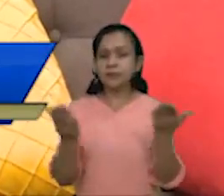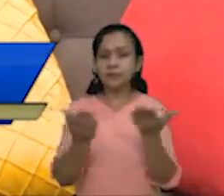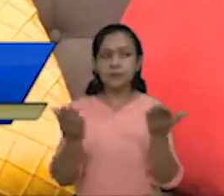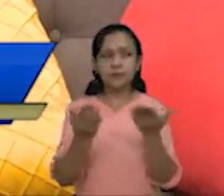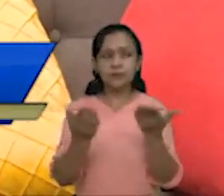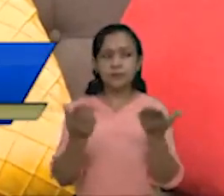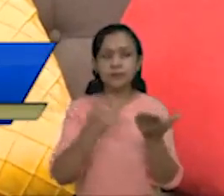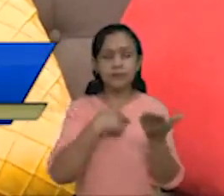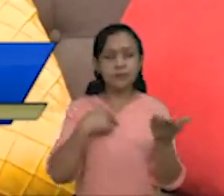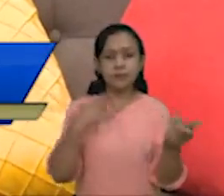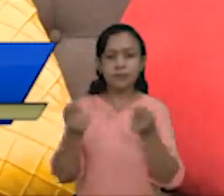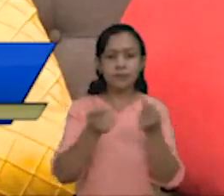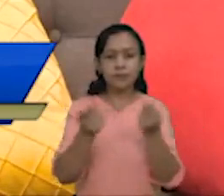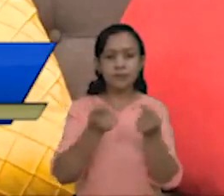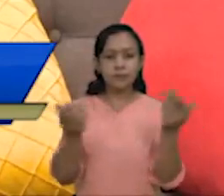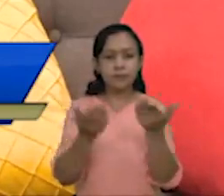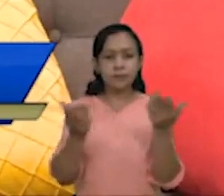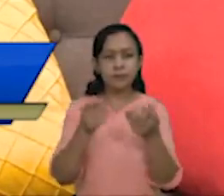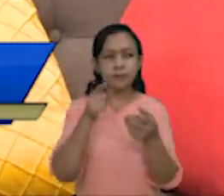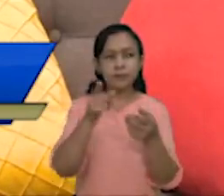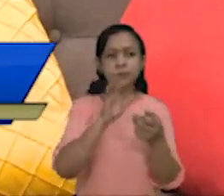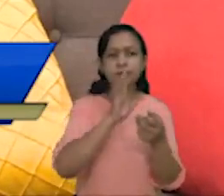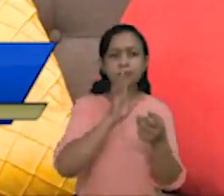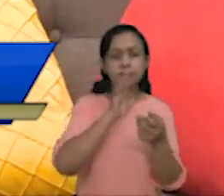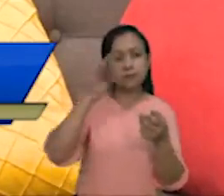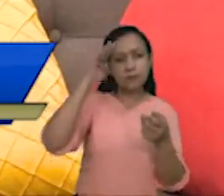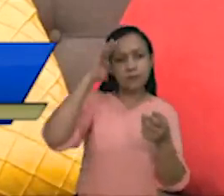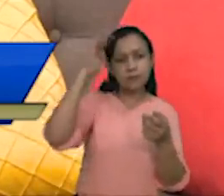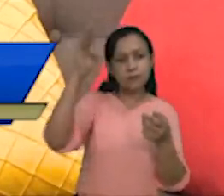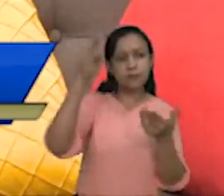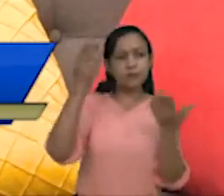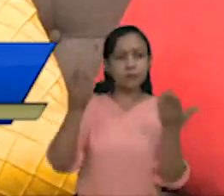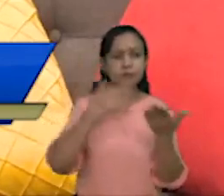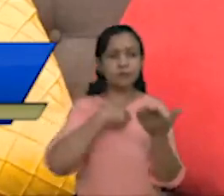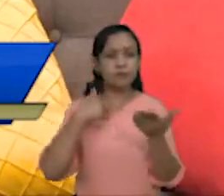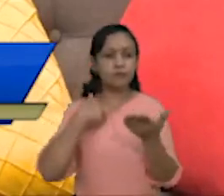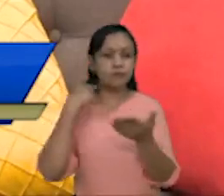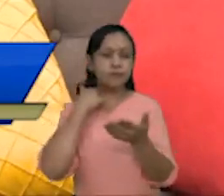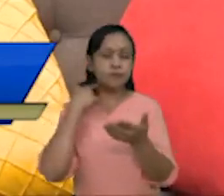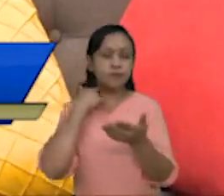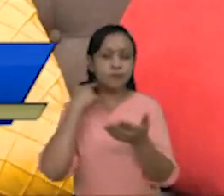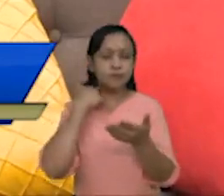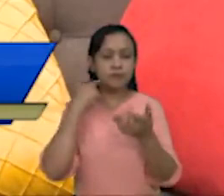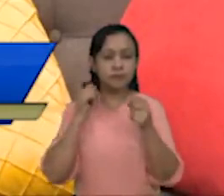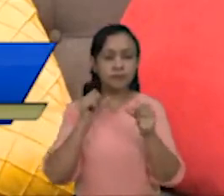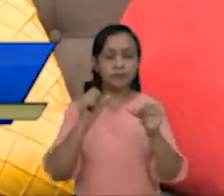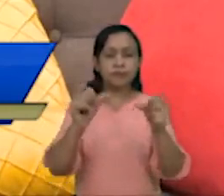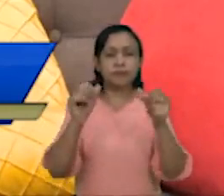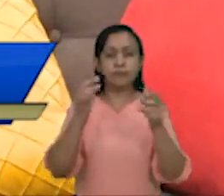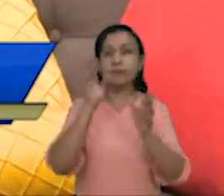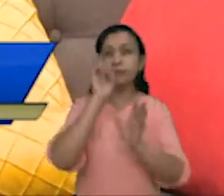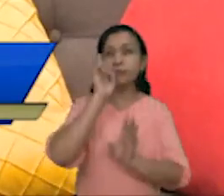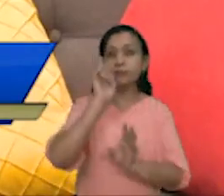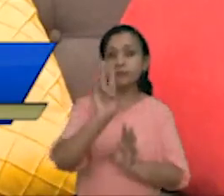¿Cómo manejar esto, Marcela? Porque, bueno, vos que sos jefa de prensa, supongo que tenés que estar siempre constantemente